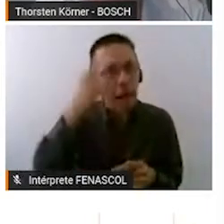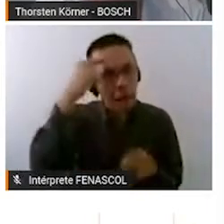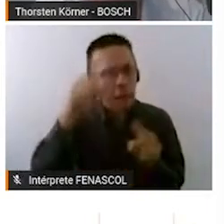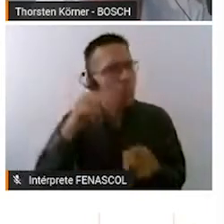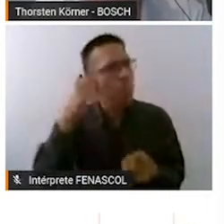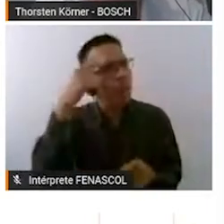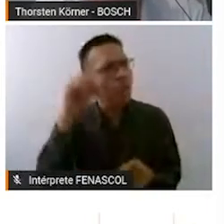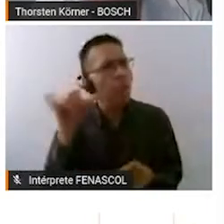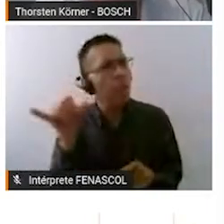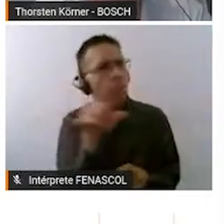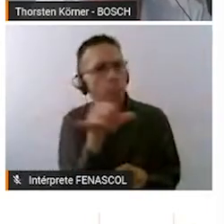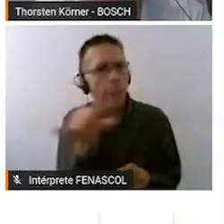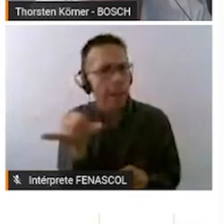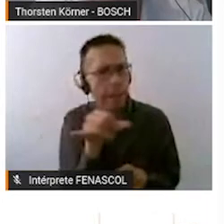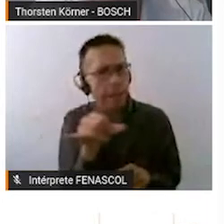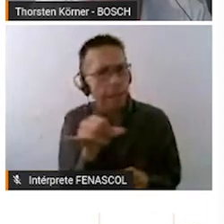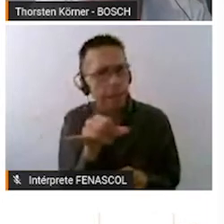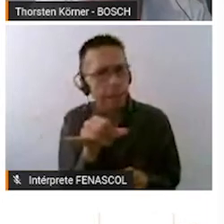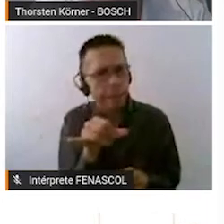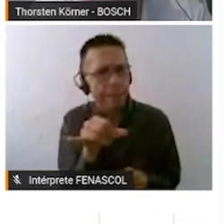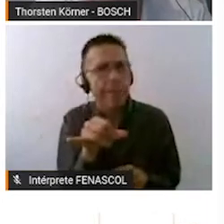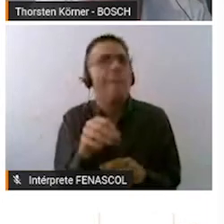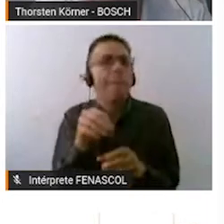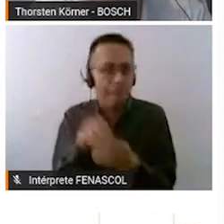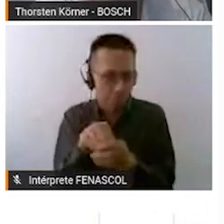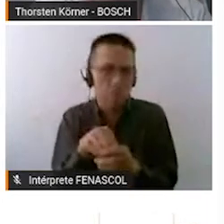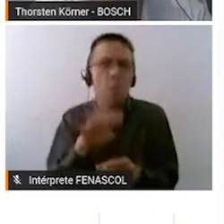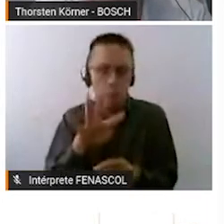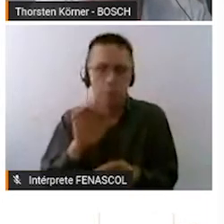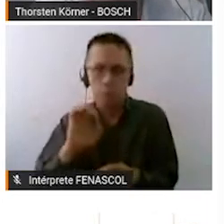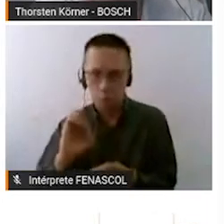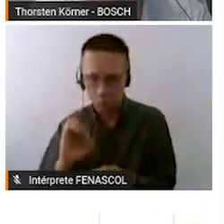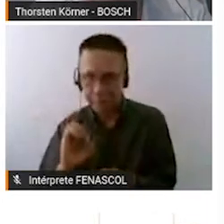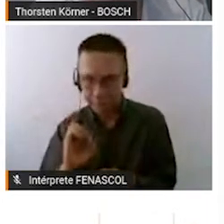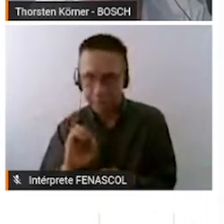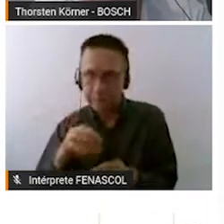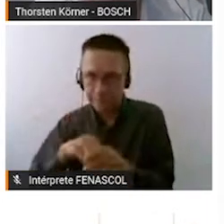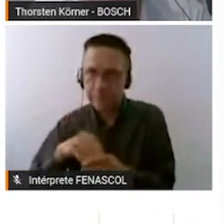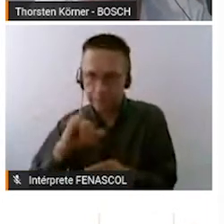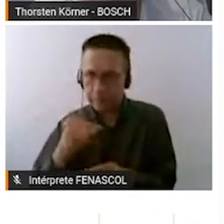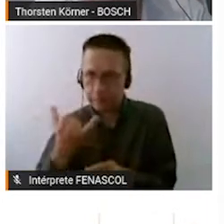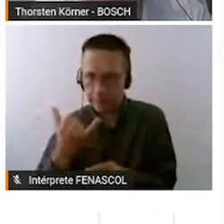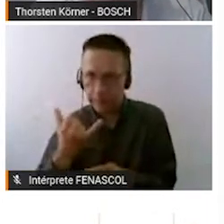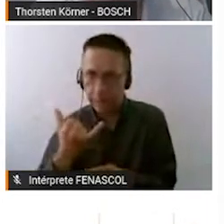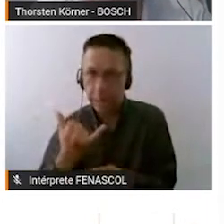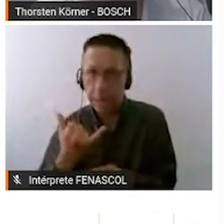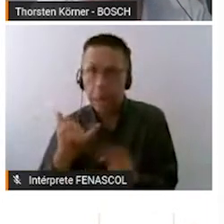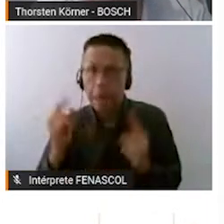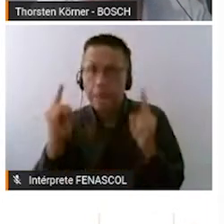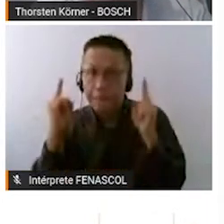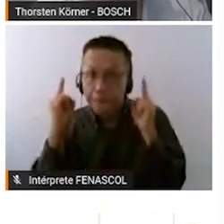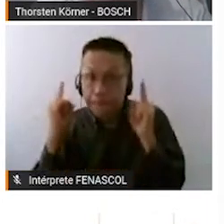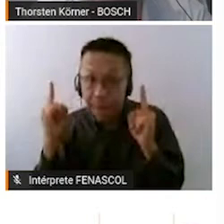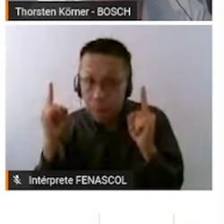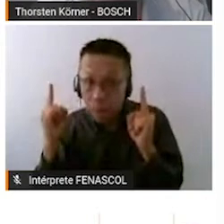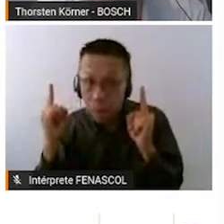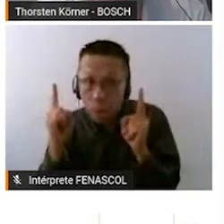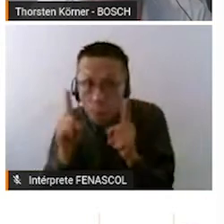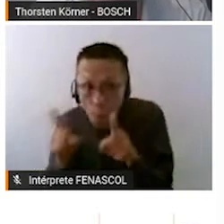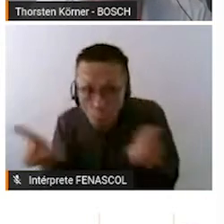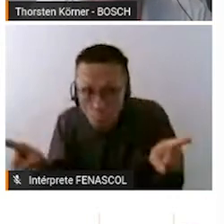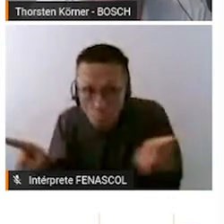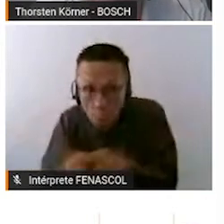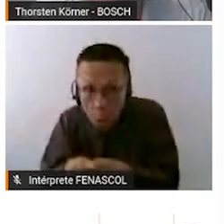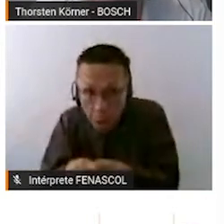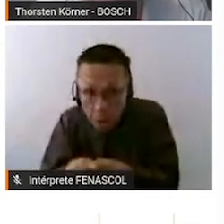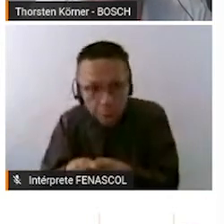industria 4.0, pero no son, digamos, símiles. Industria 4.0 es mucho más que esto.